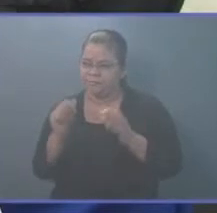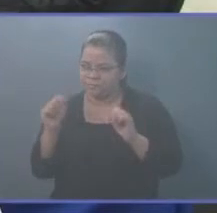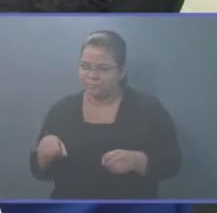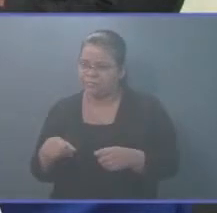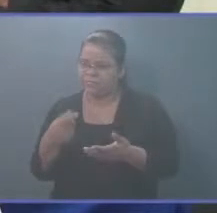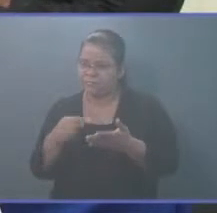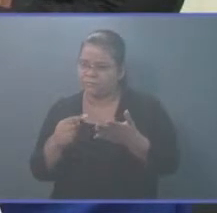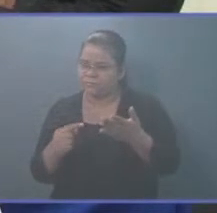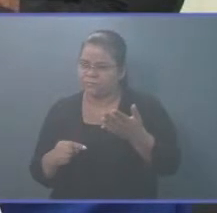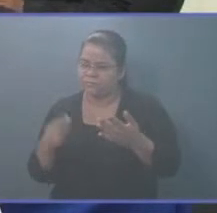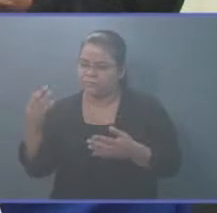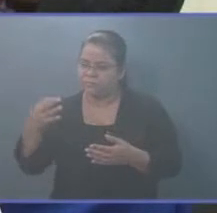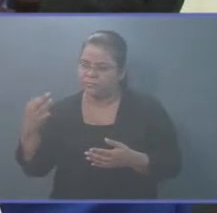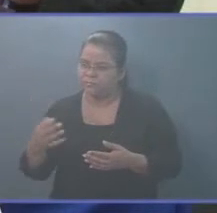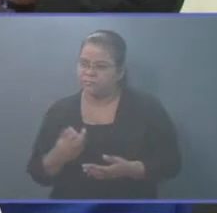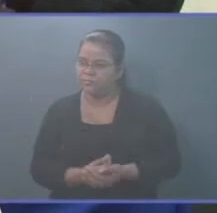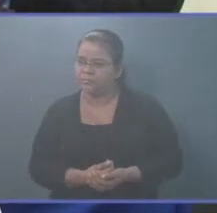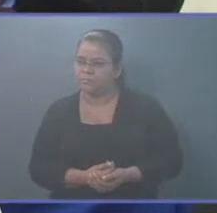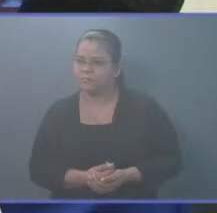por favor.